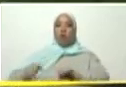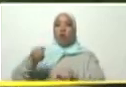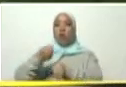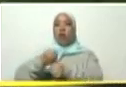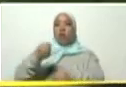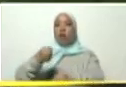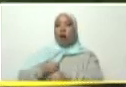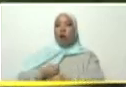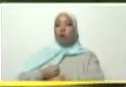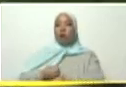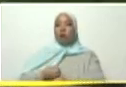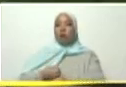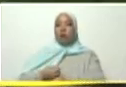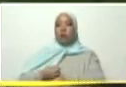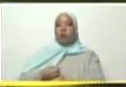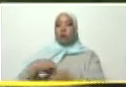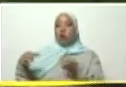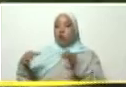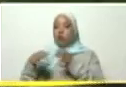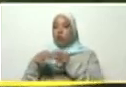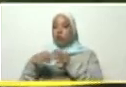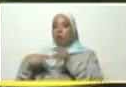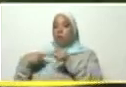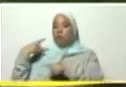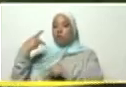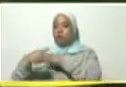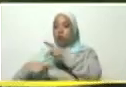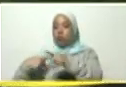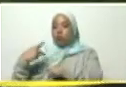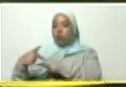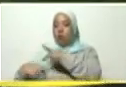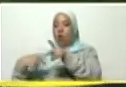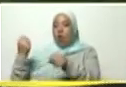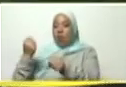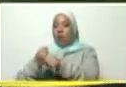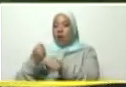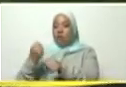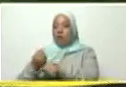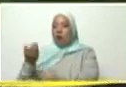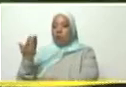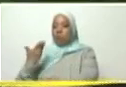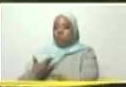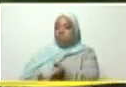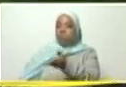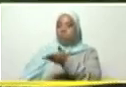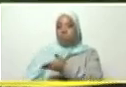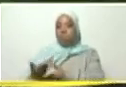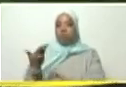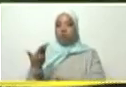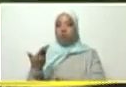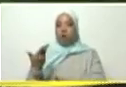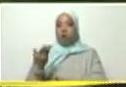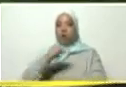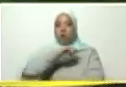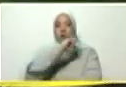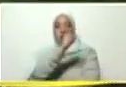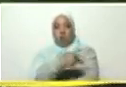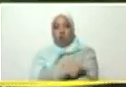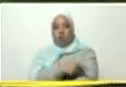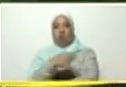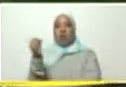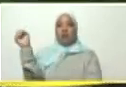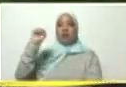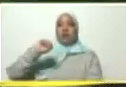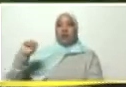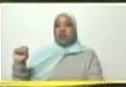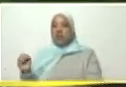de los consejos productivos de trabajadores y trabajadoras o cpt el fortalecimiento de los sindicatos